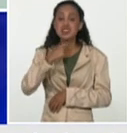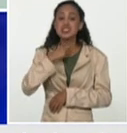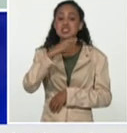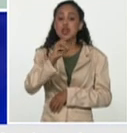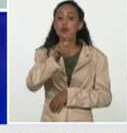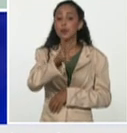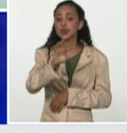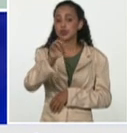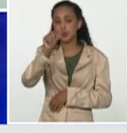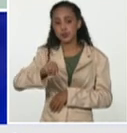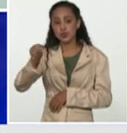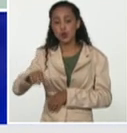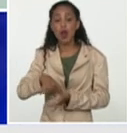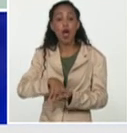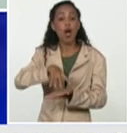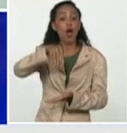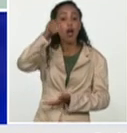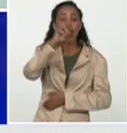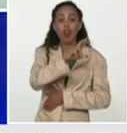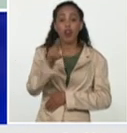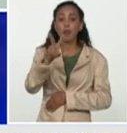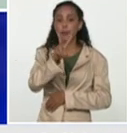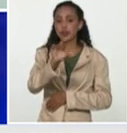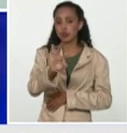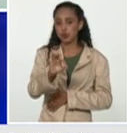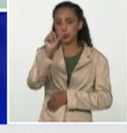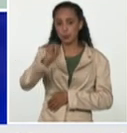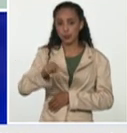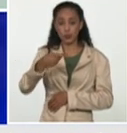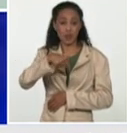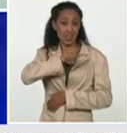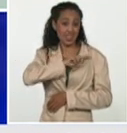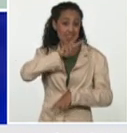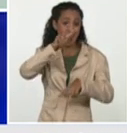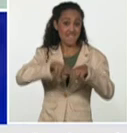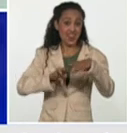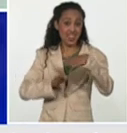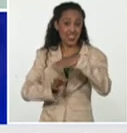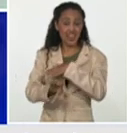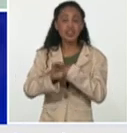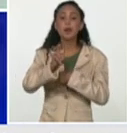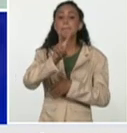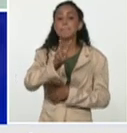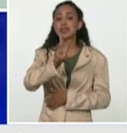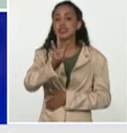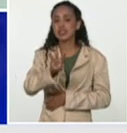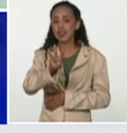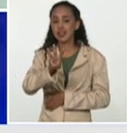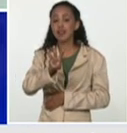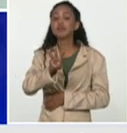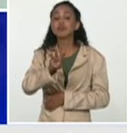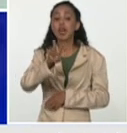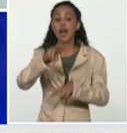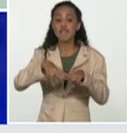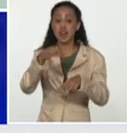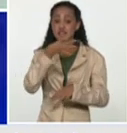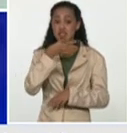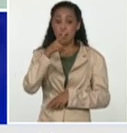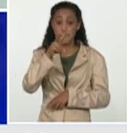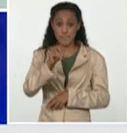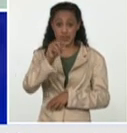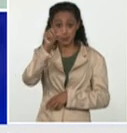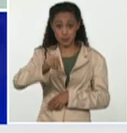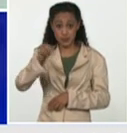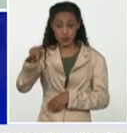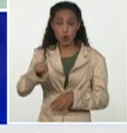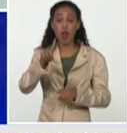Plaza de la Revolución con 28 ayer, Habana del Este 23, Habana Vieja 20 y en el municipio